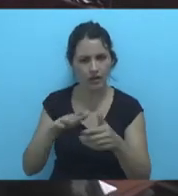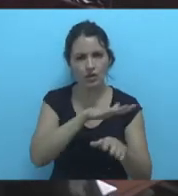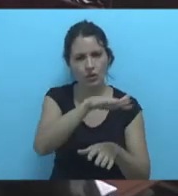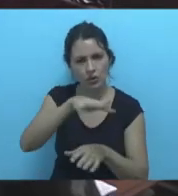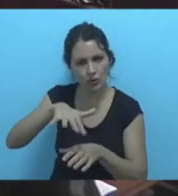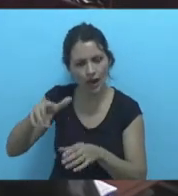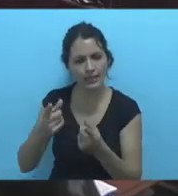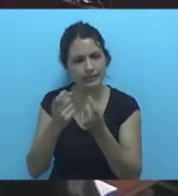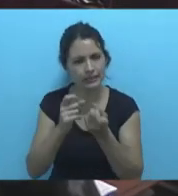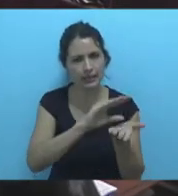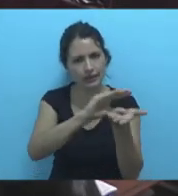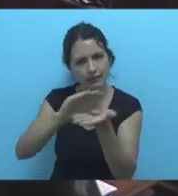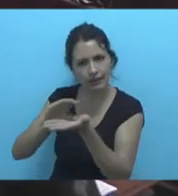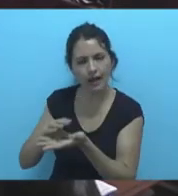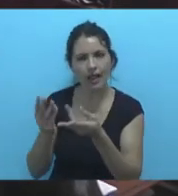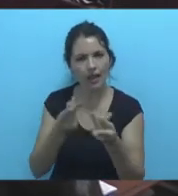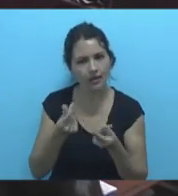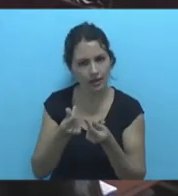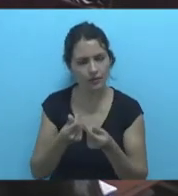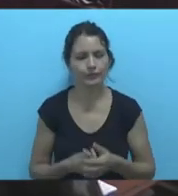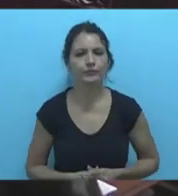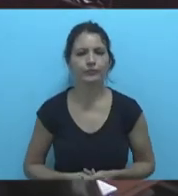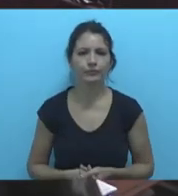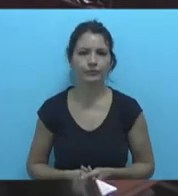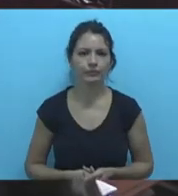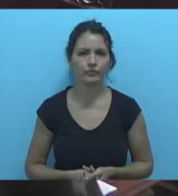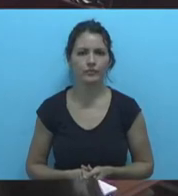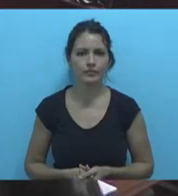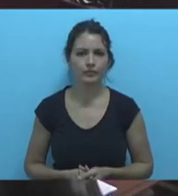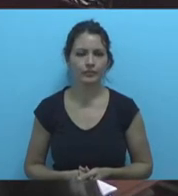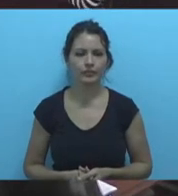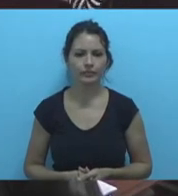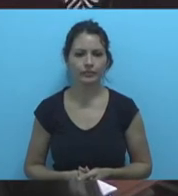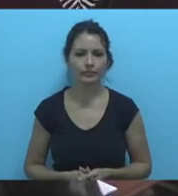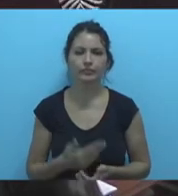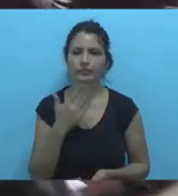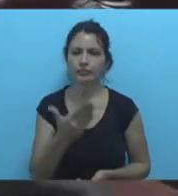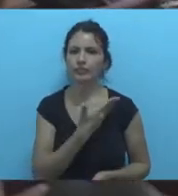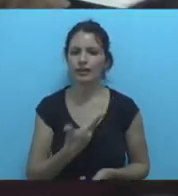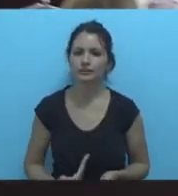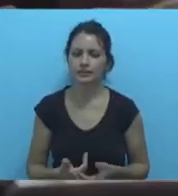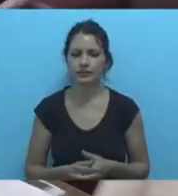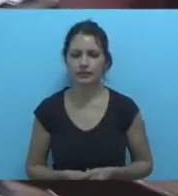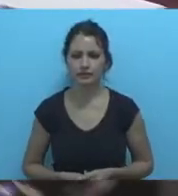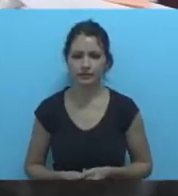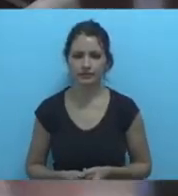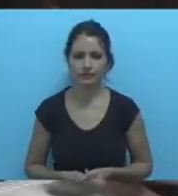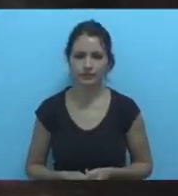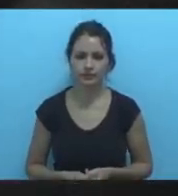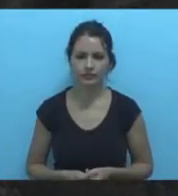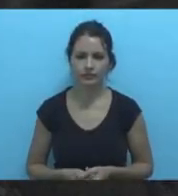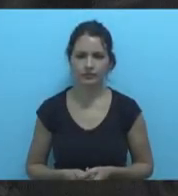González. Gracias, señora Presidenta. En este proyecto, en verdad, hoy hemos